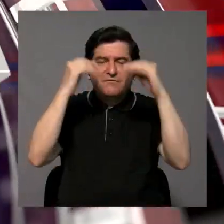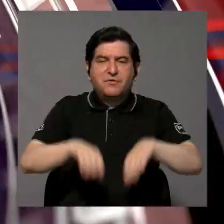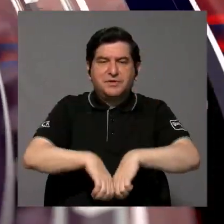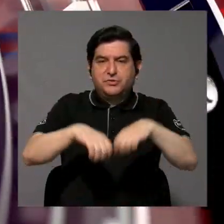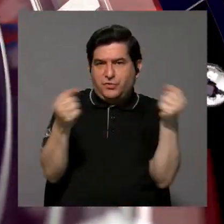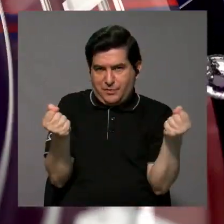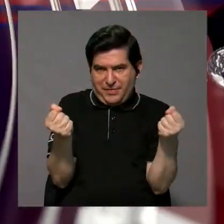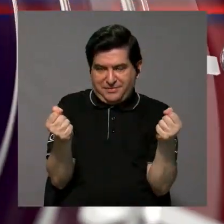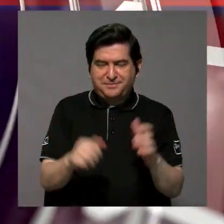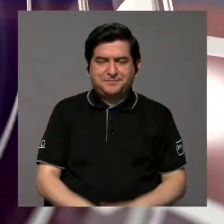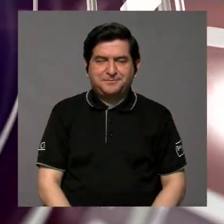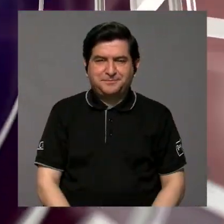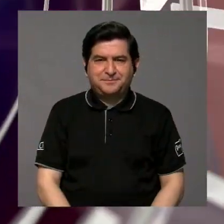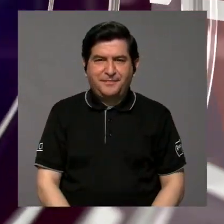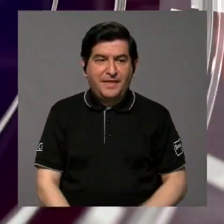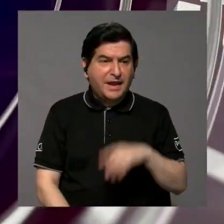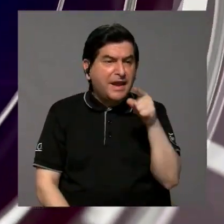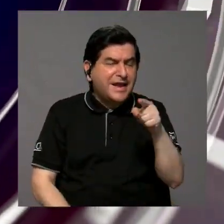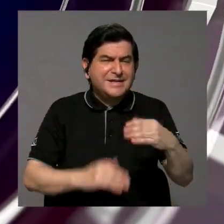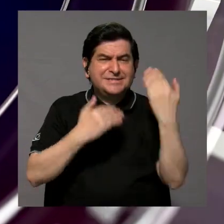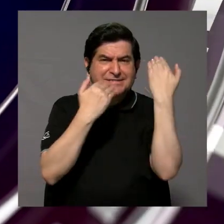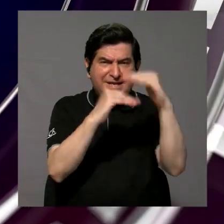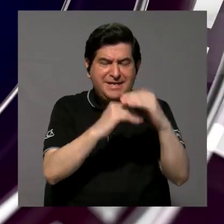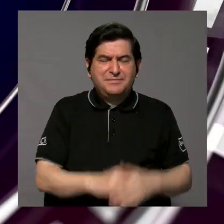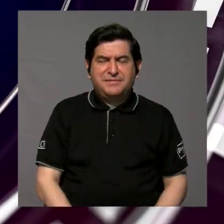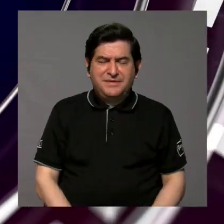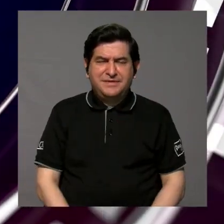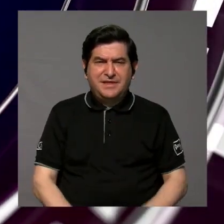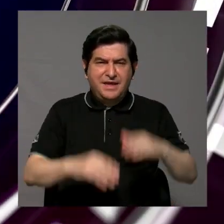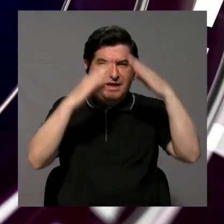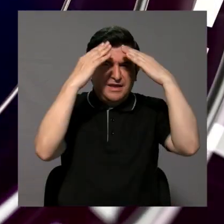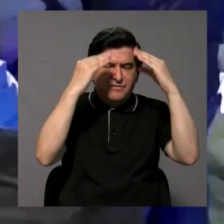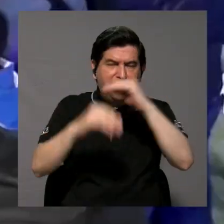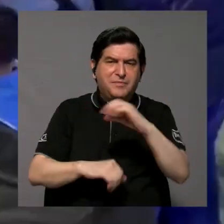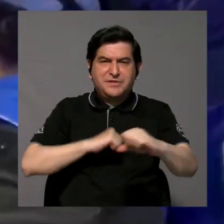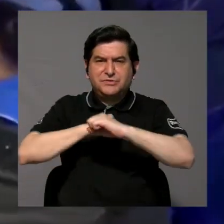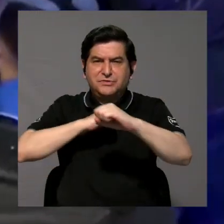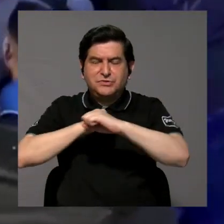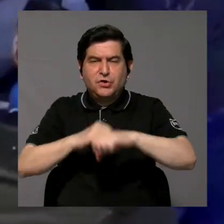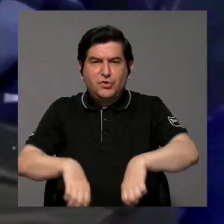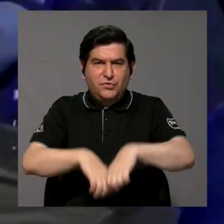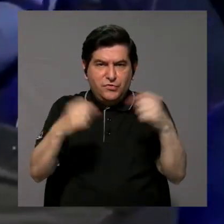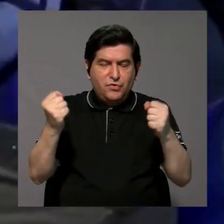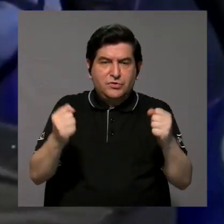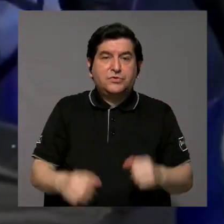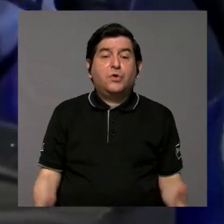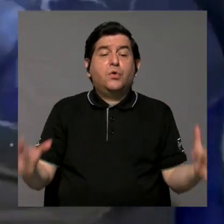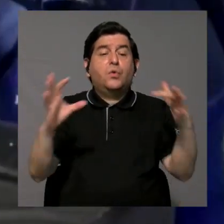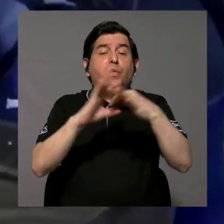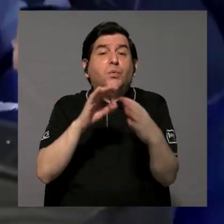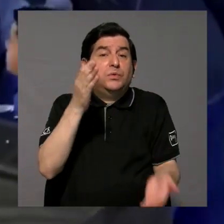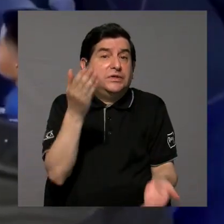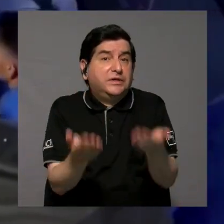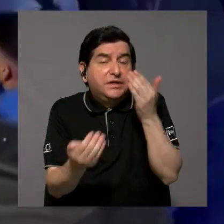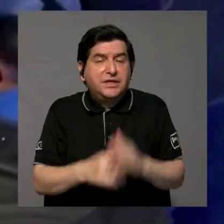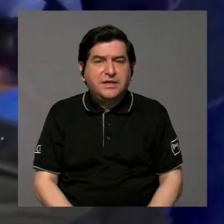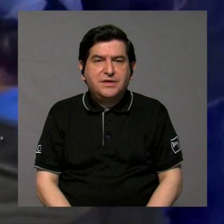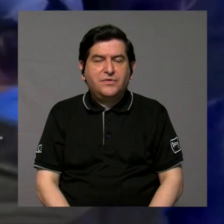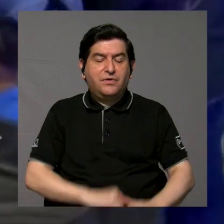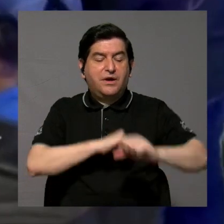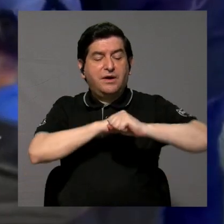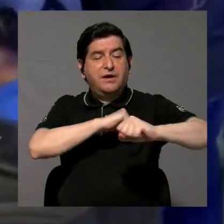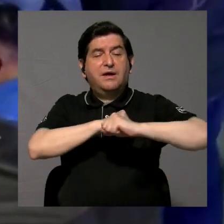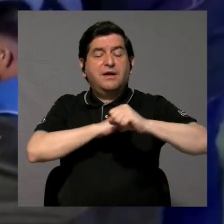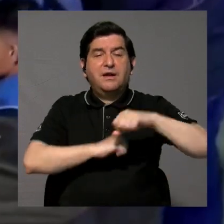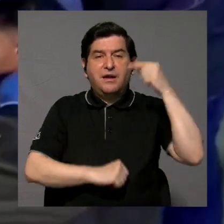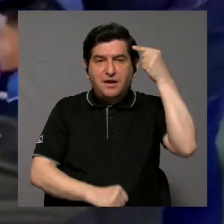rompen, ¿verdad? Y cuándo esos límites entre información y propaganda se rompen porque estuvieron vinculados a la pauta